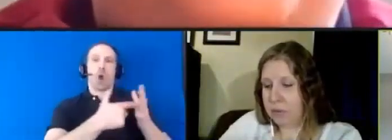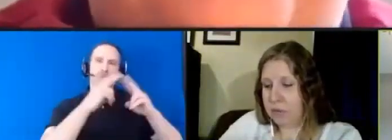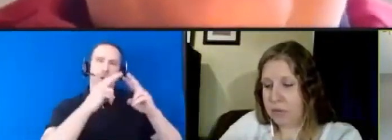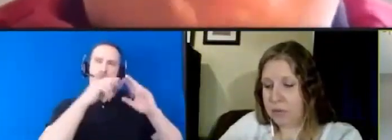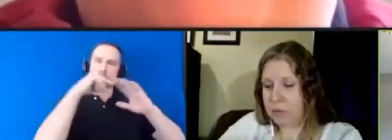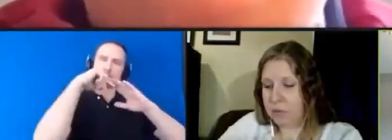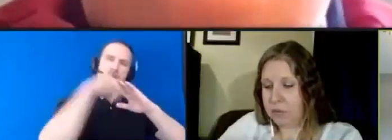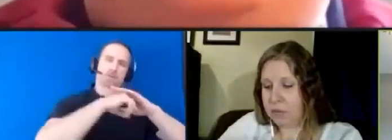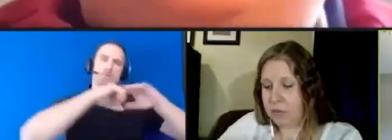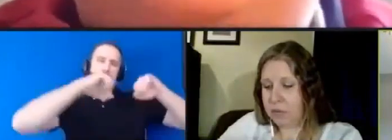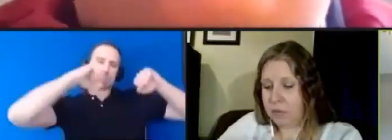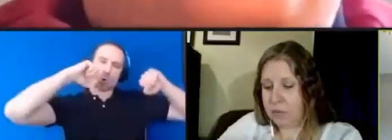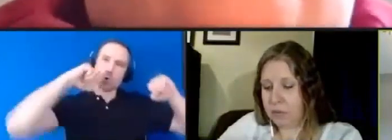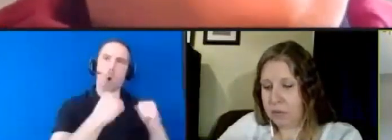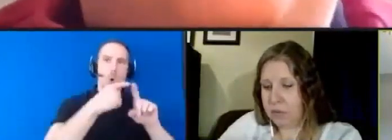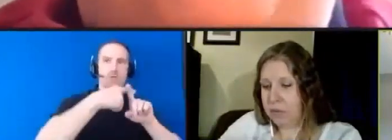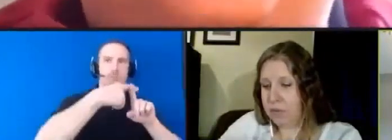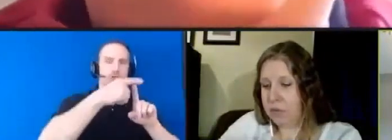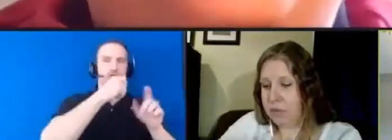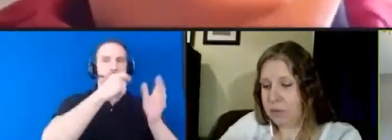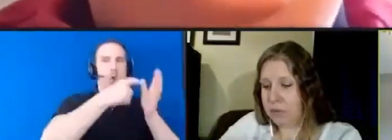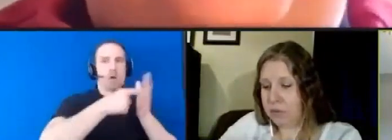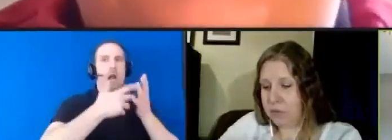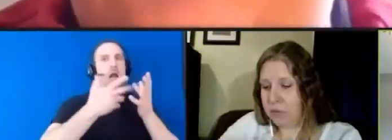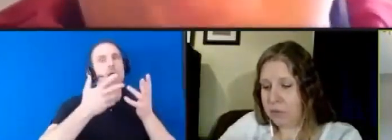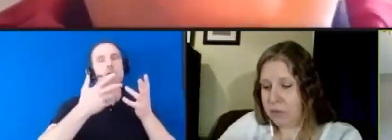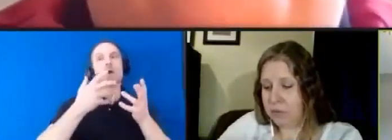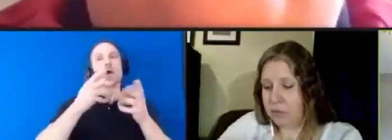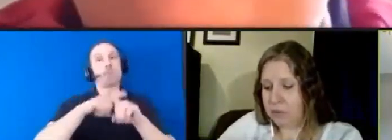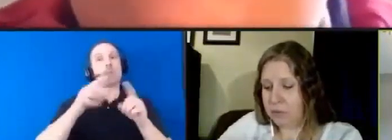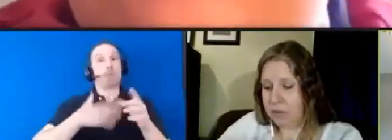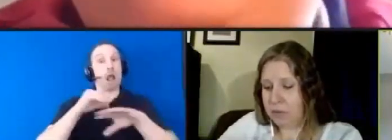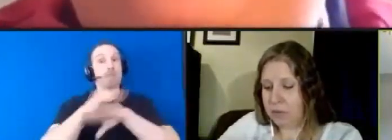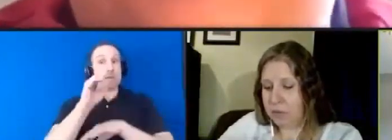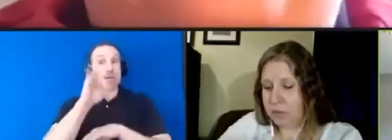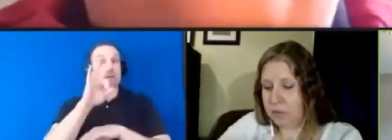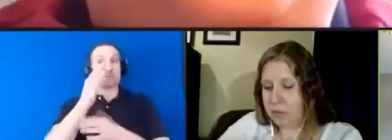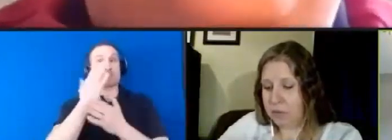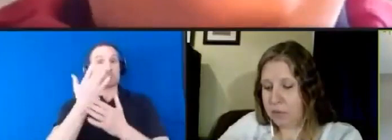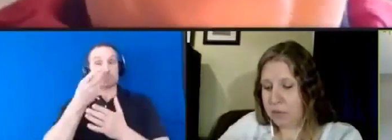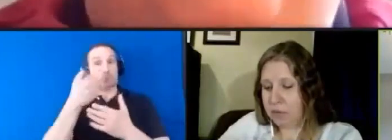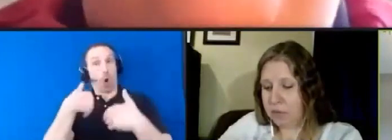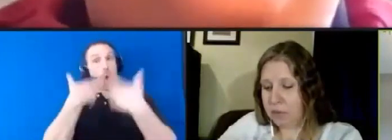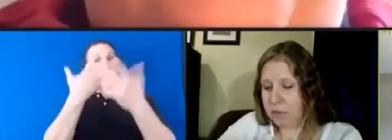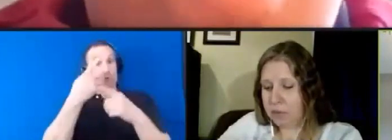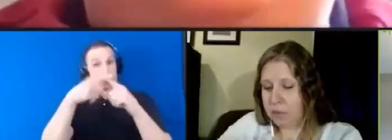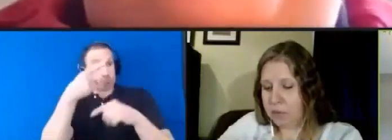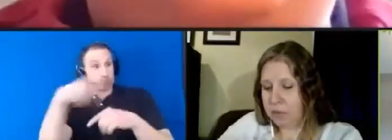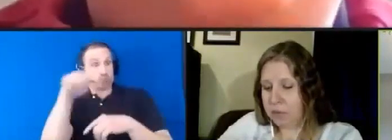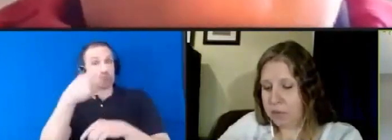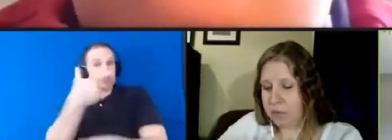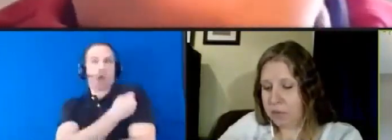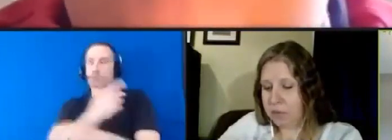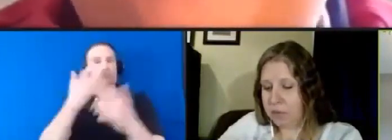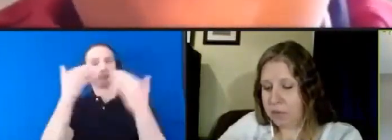el john senden jones de la vacuna va a haber en los servicios de clínicas o los lugares de vacunas fuera